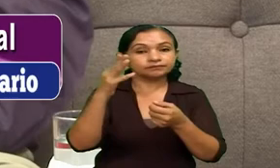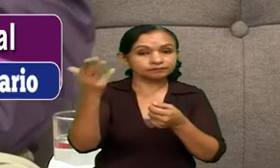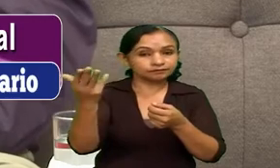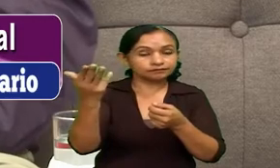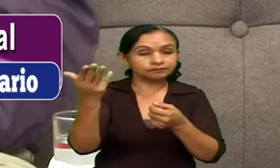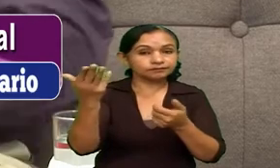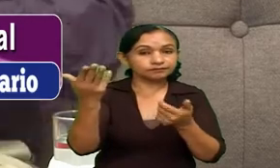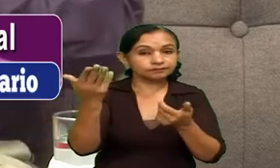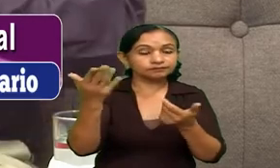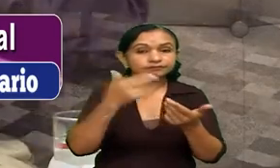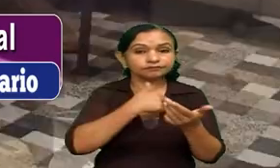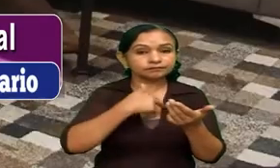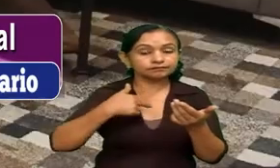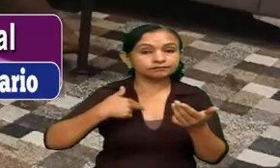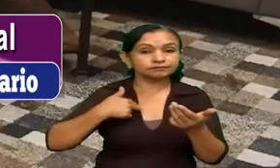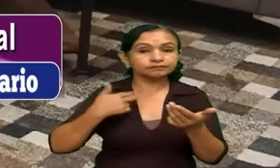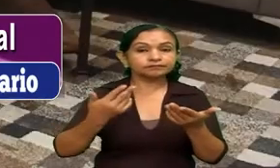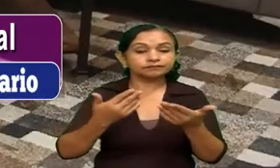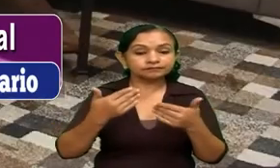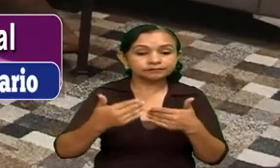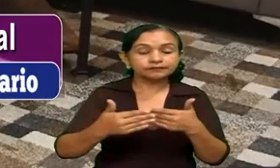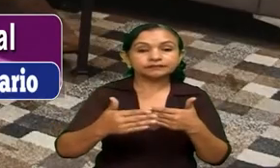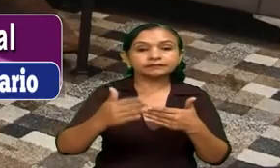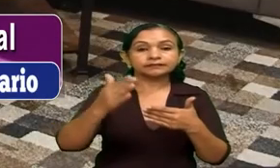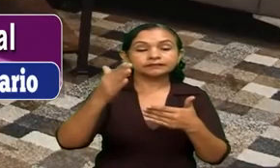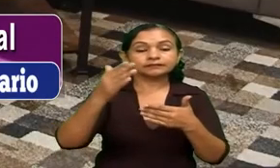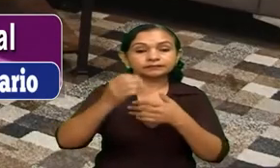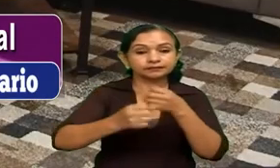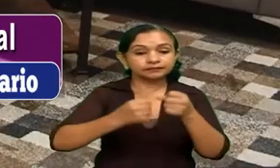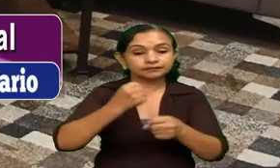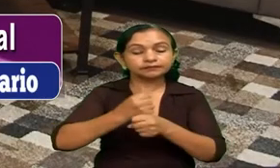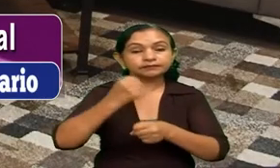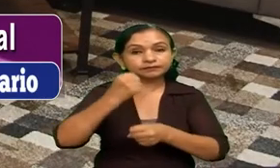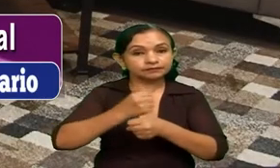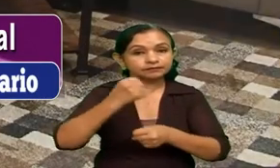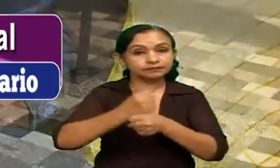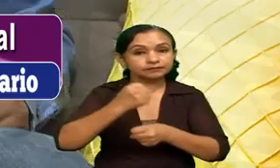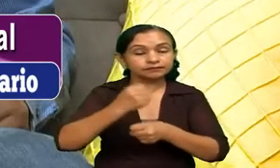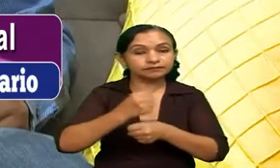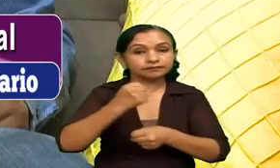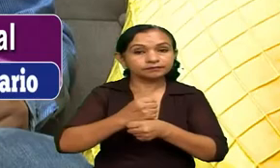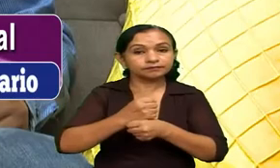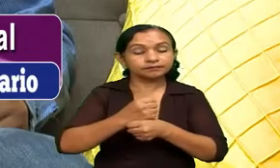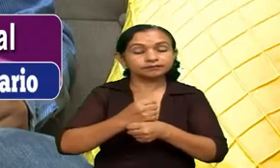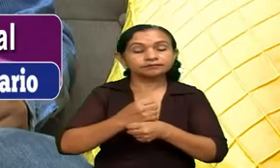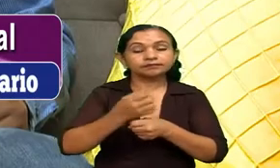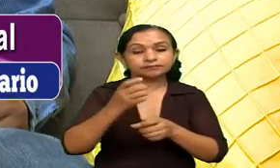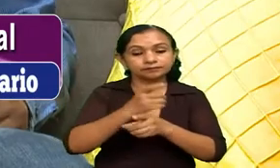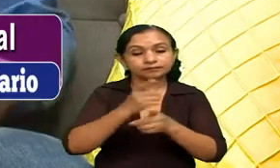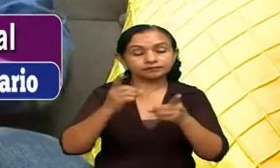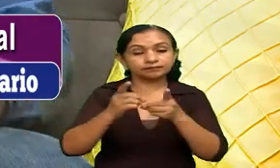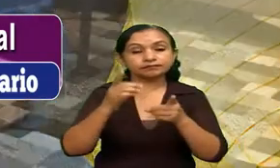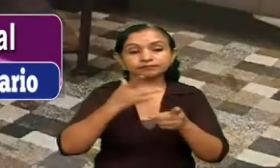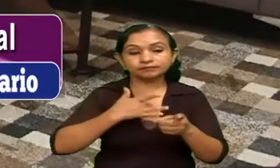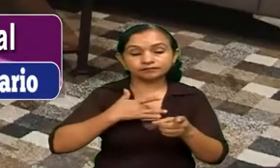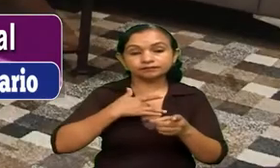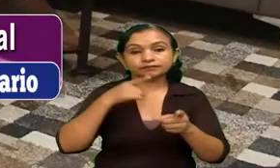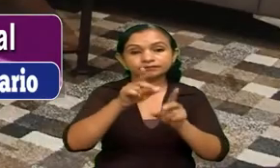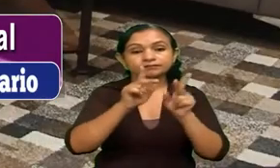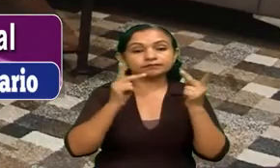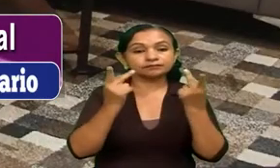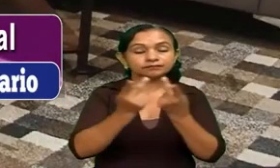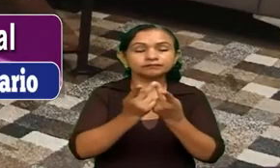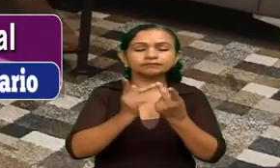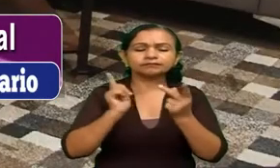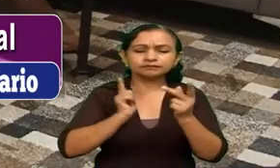99.9 nos está costando todos estos tiempos de trabajo y es lo que merece nuestro pueblo. Tener acceso